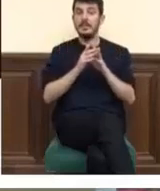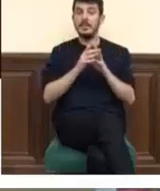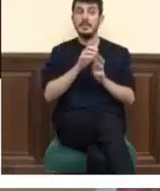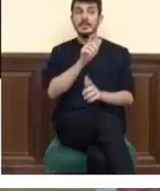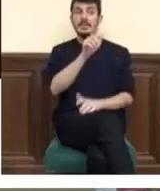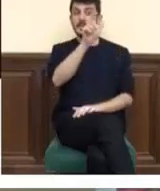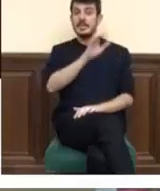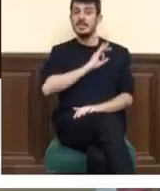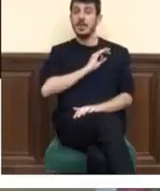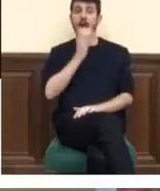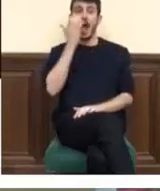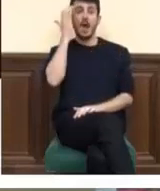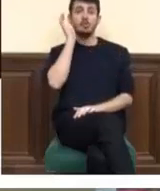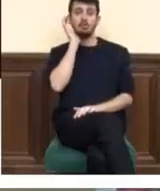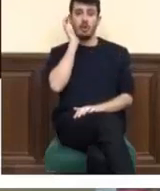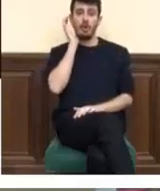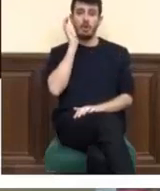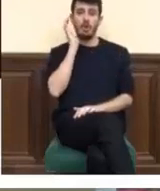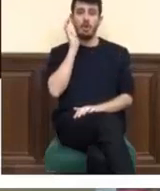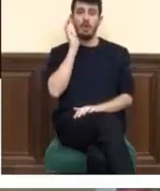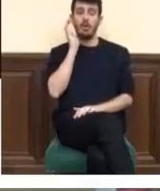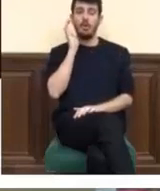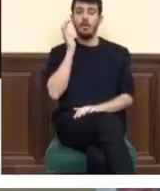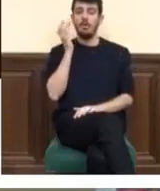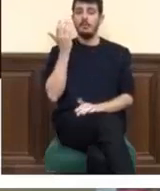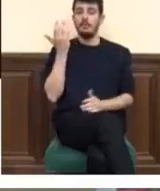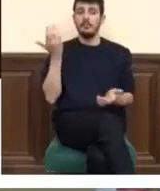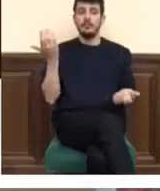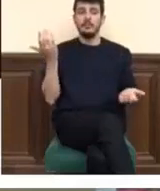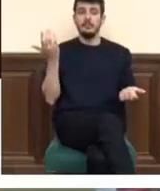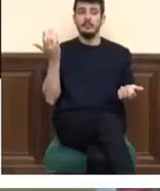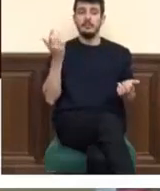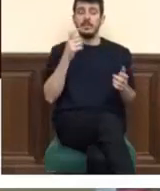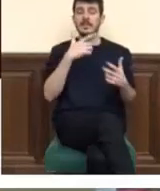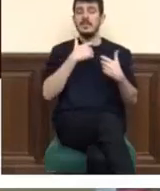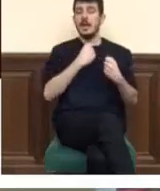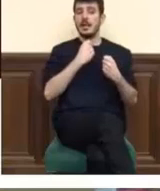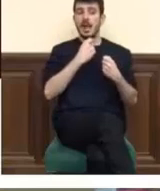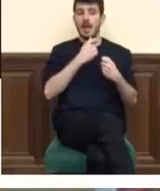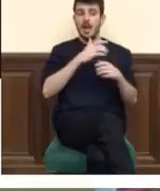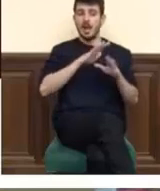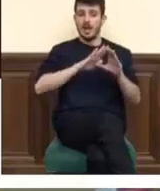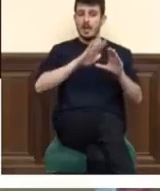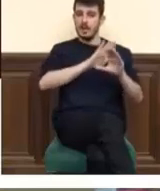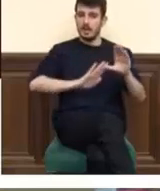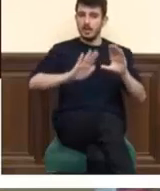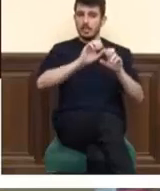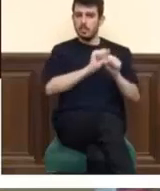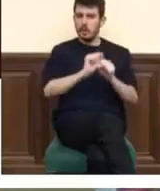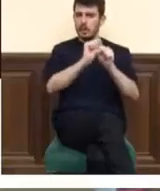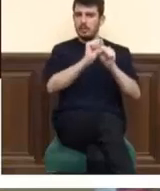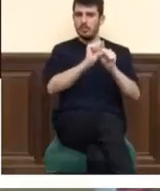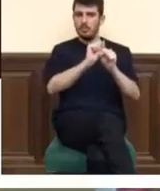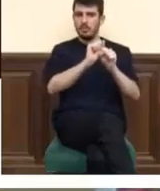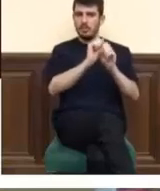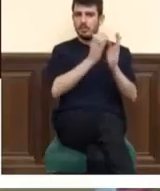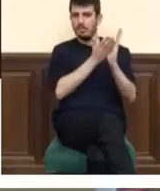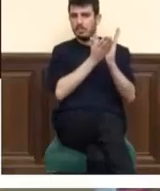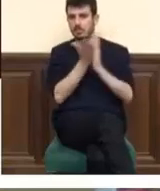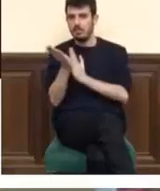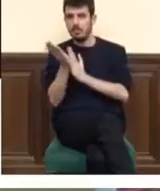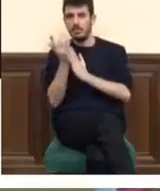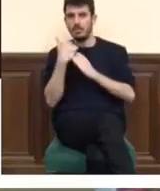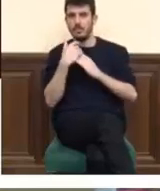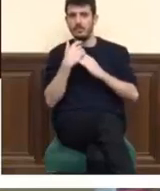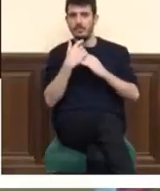Ayuso, pues lejos de proteger la sanidad de la región, pues lo que está haciendo es